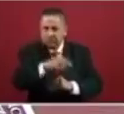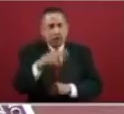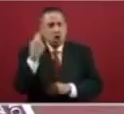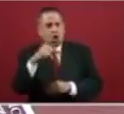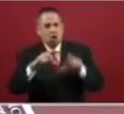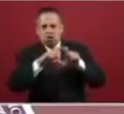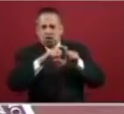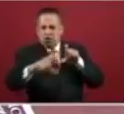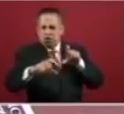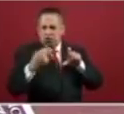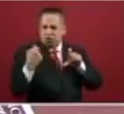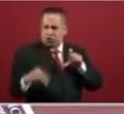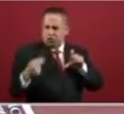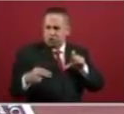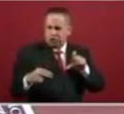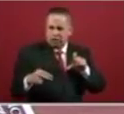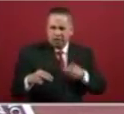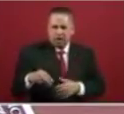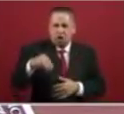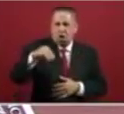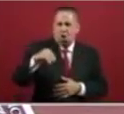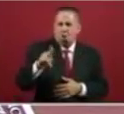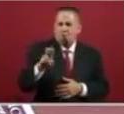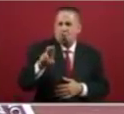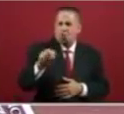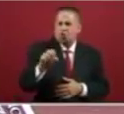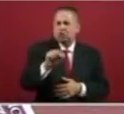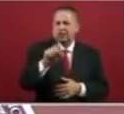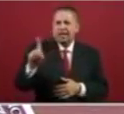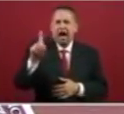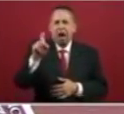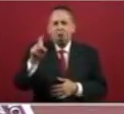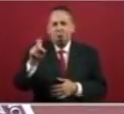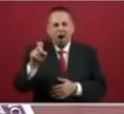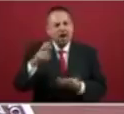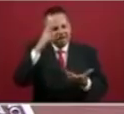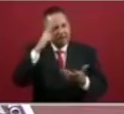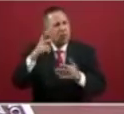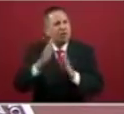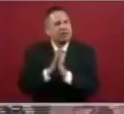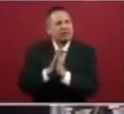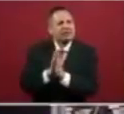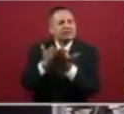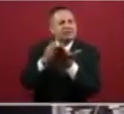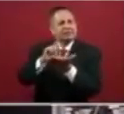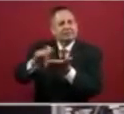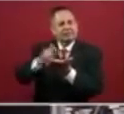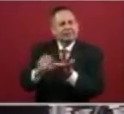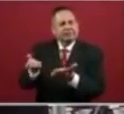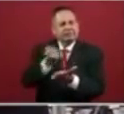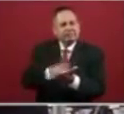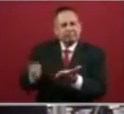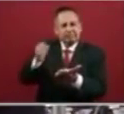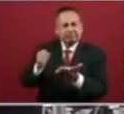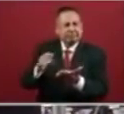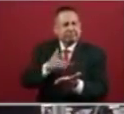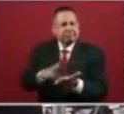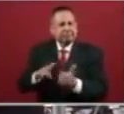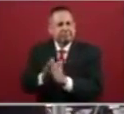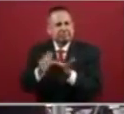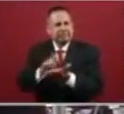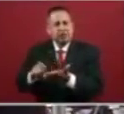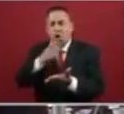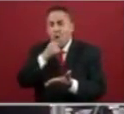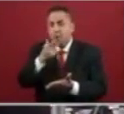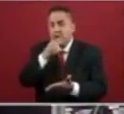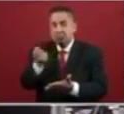nombre de Muros de Agua en homenaje a la novela y a ese gran escritor